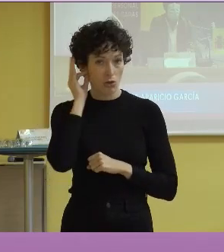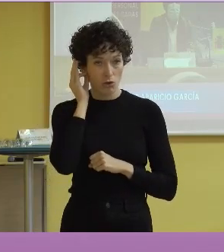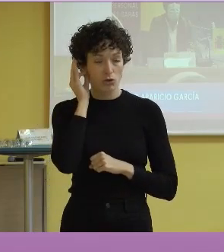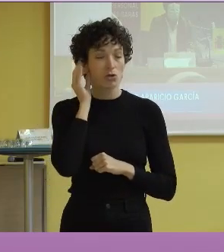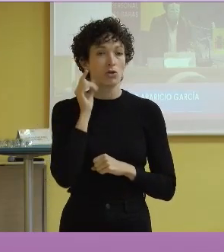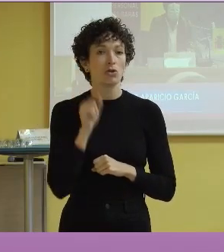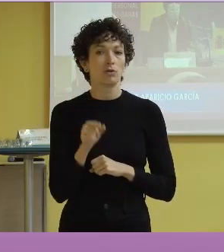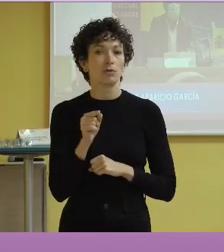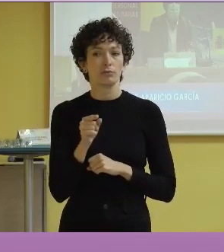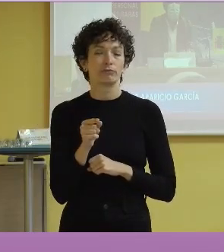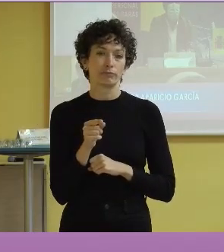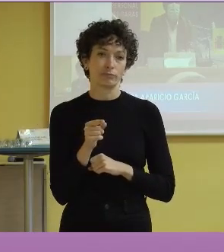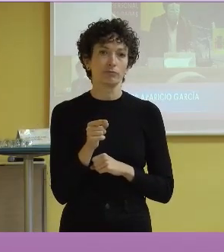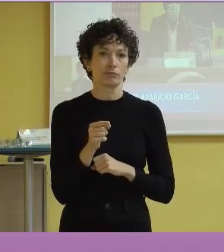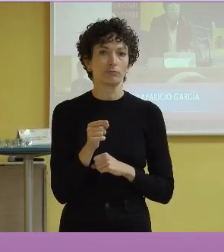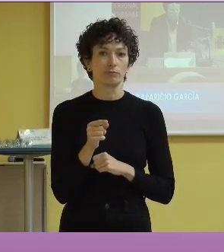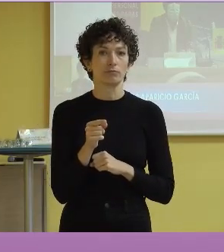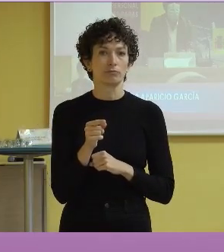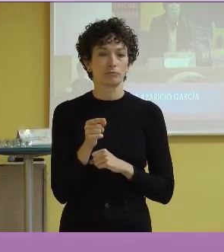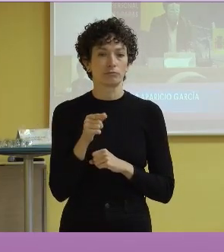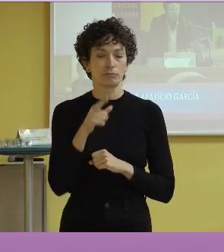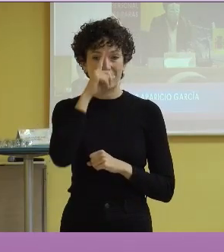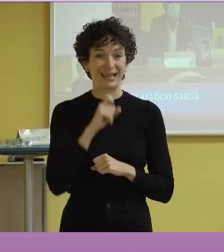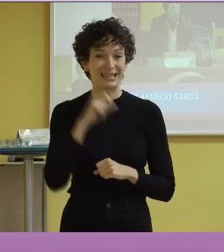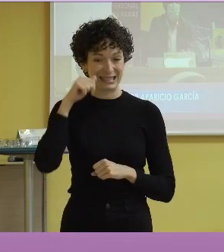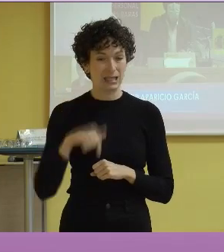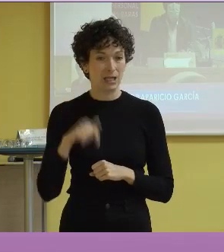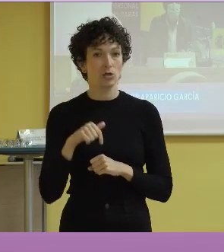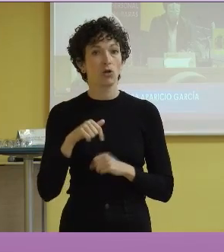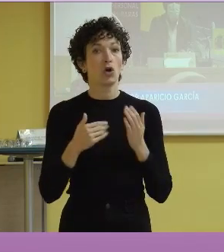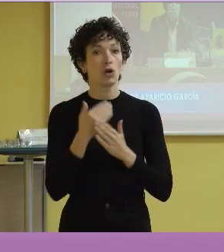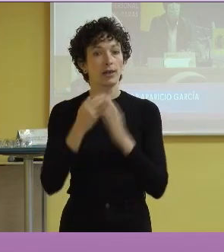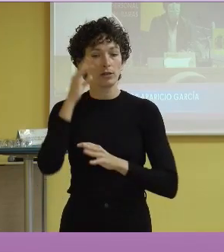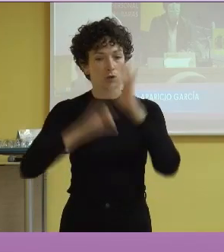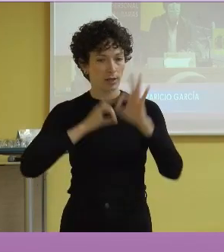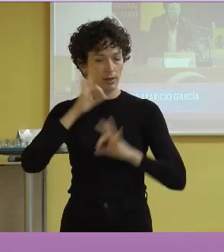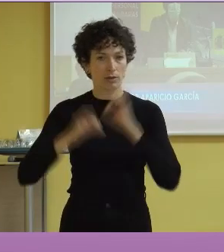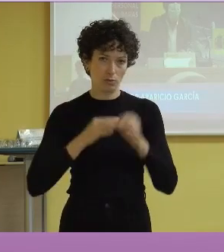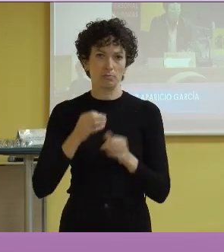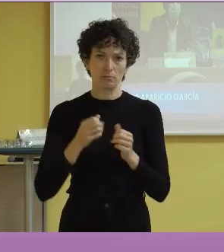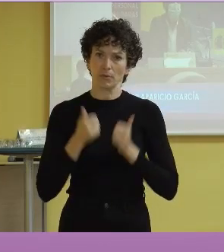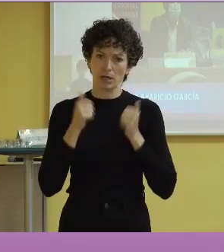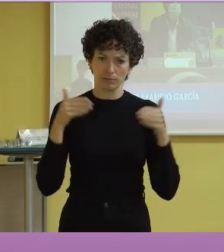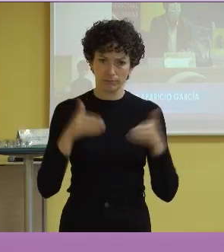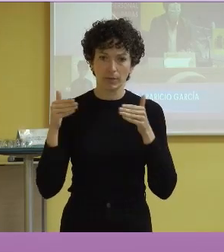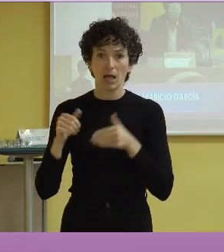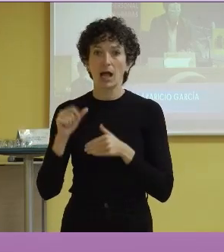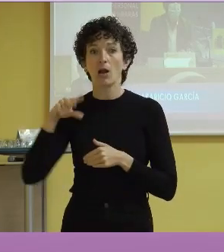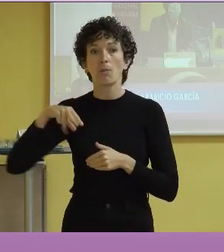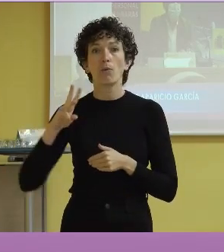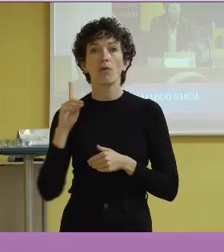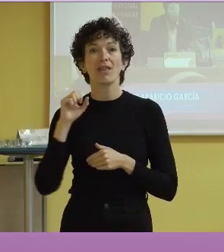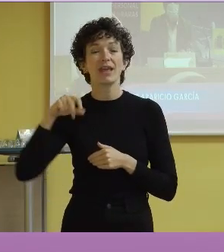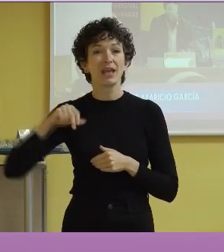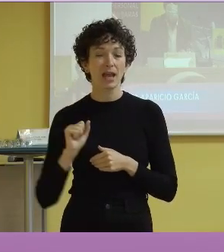más intensamente implicadas este año en la organización de esta jornada. Nos acordamos de Almudena, que estos días no puede estar con